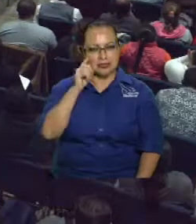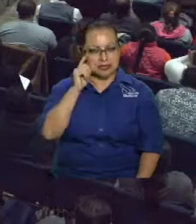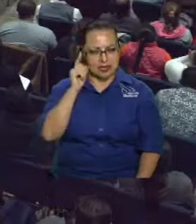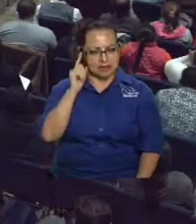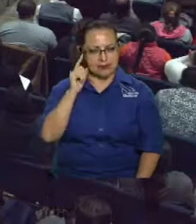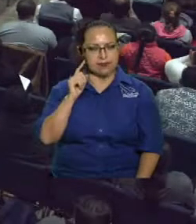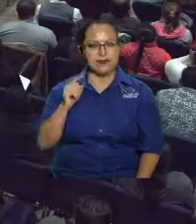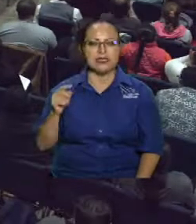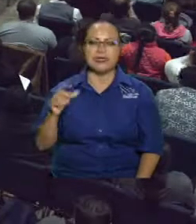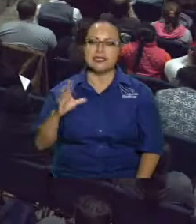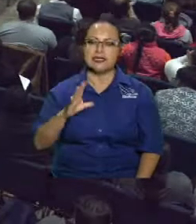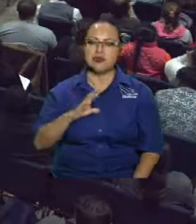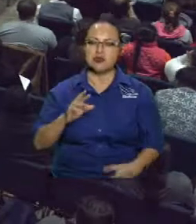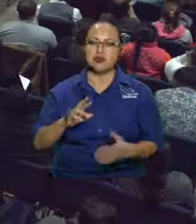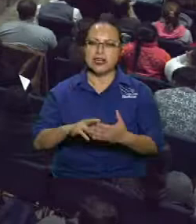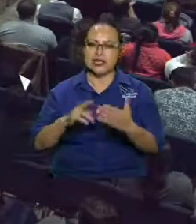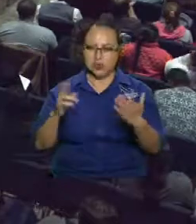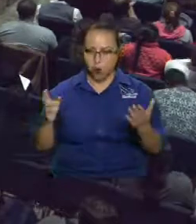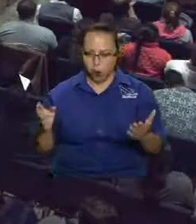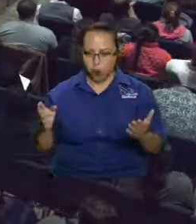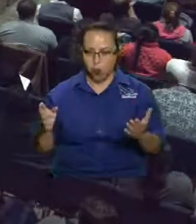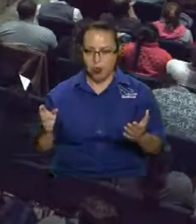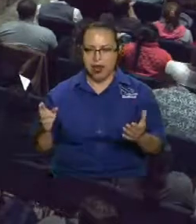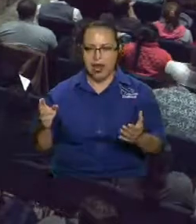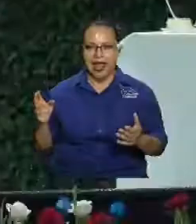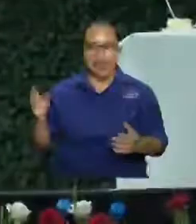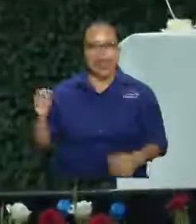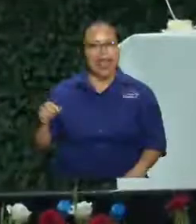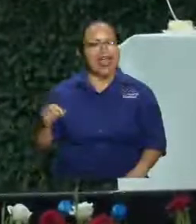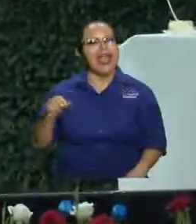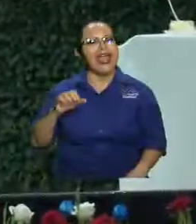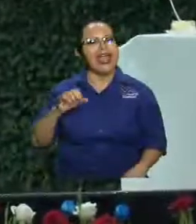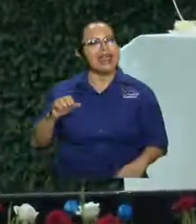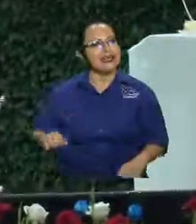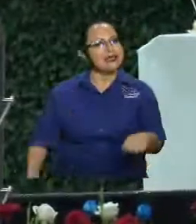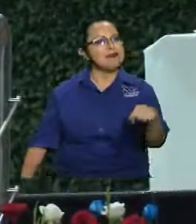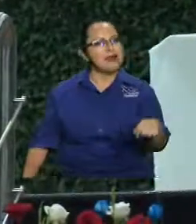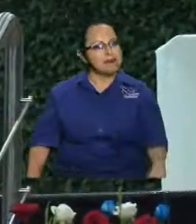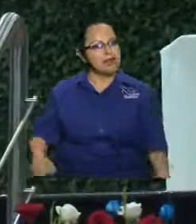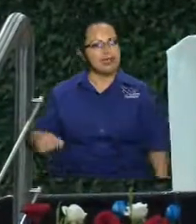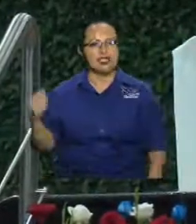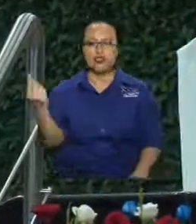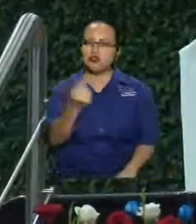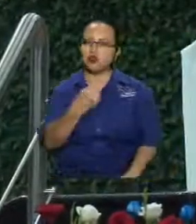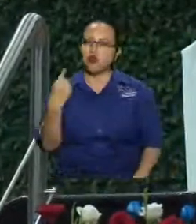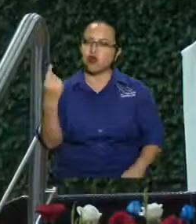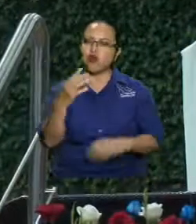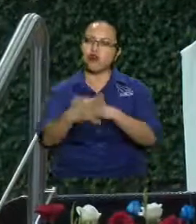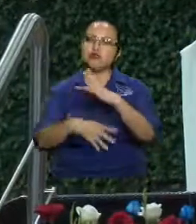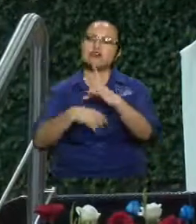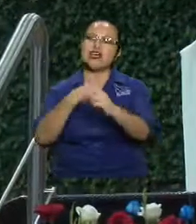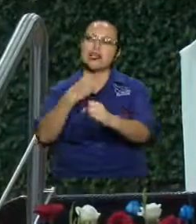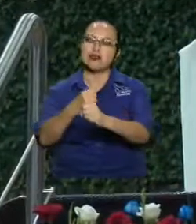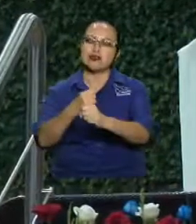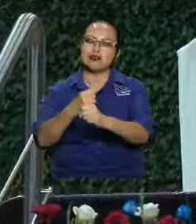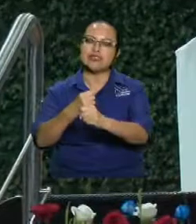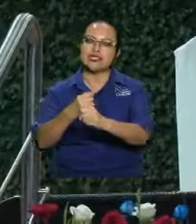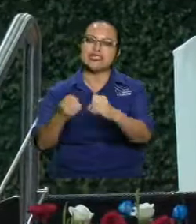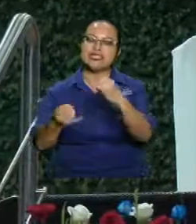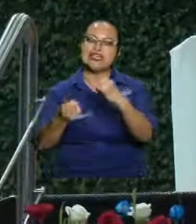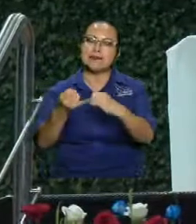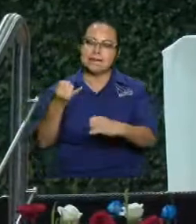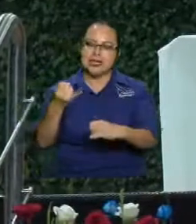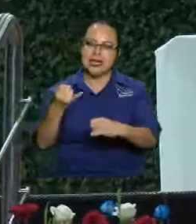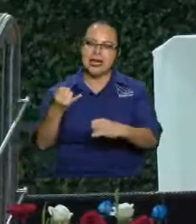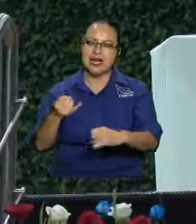Cuando allá tenemos nosotros un retiro, allá en Estados Unidos, en septiembre. Y todos los años,